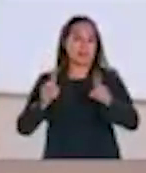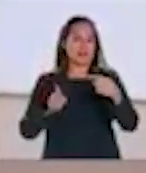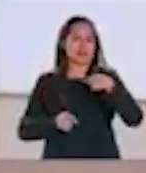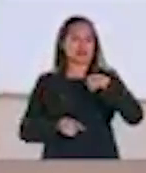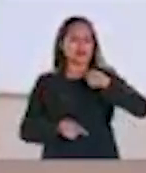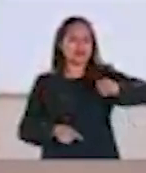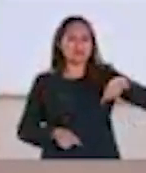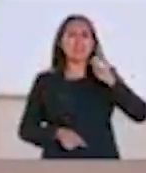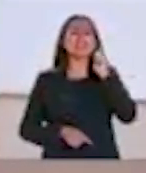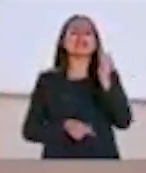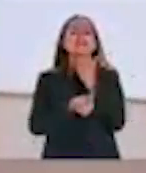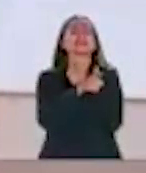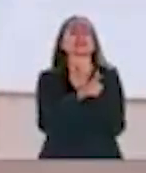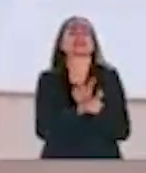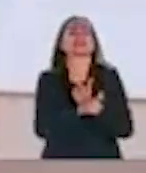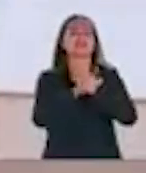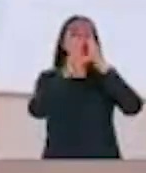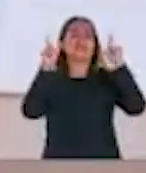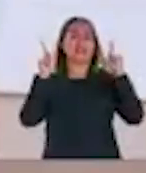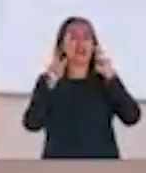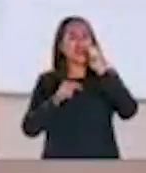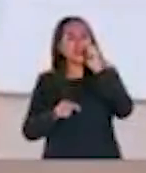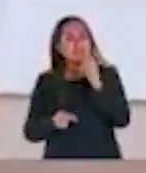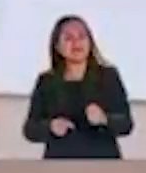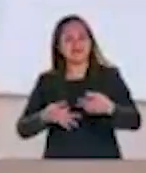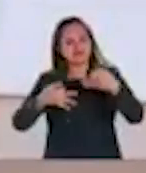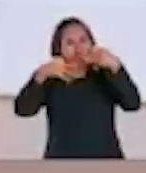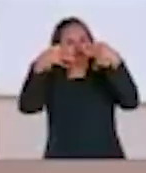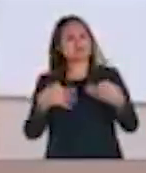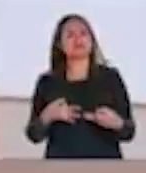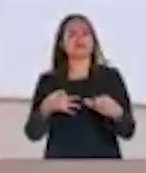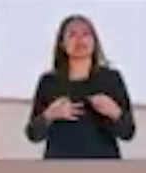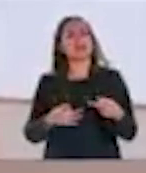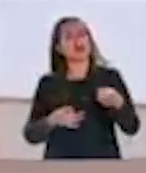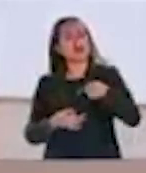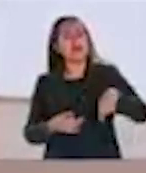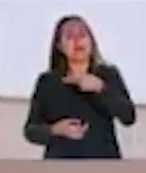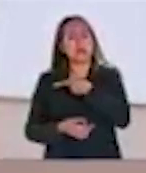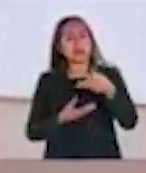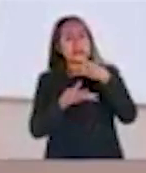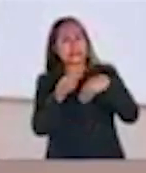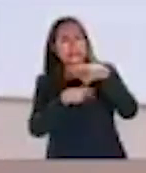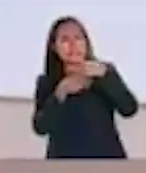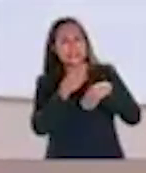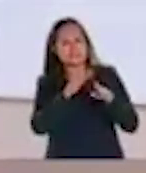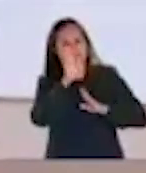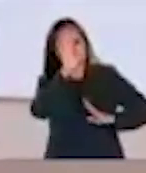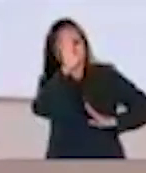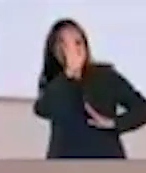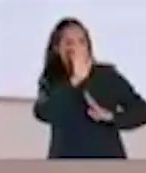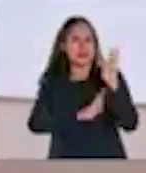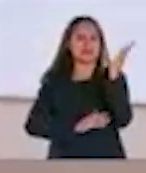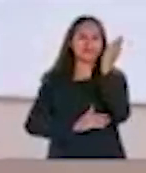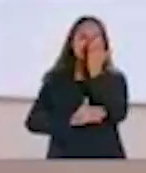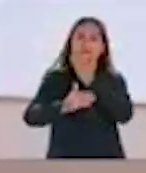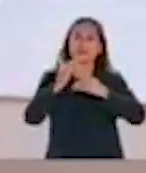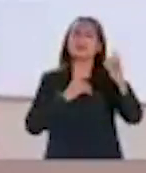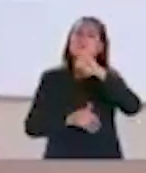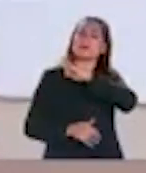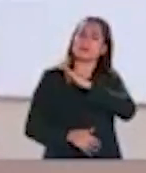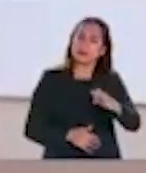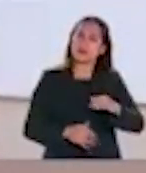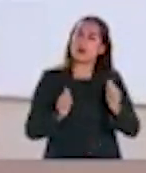nosotros representamos el origen de la pobreza y hemos vencido la pobreza y la violencia de manera